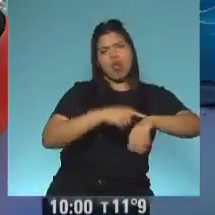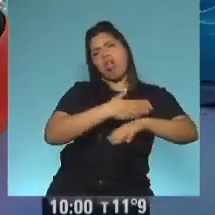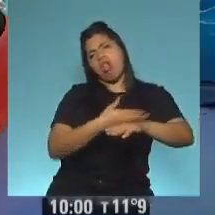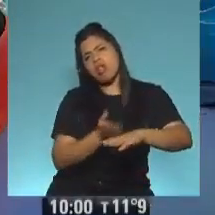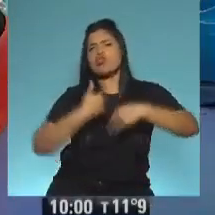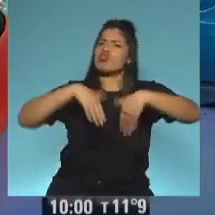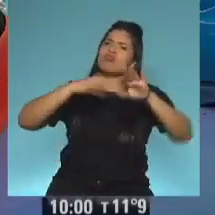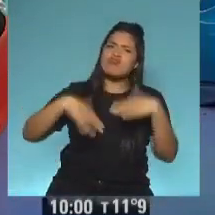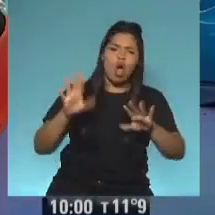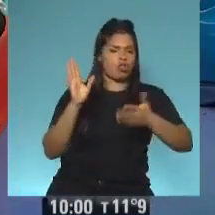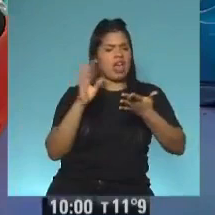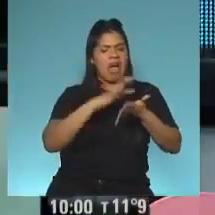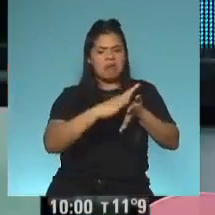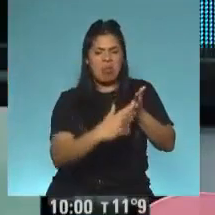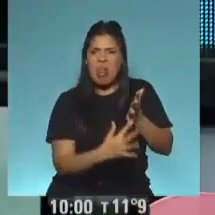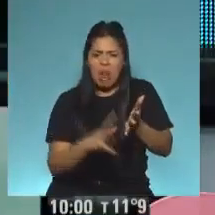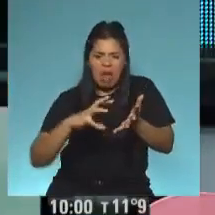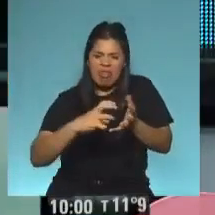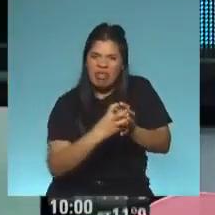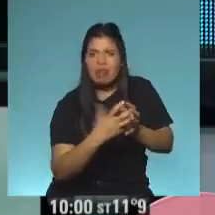las arrugas, ni el pico morado.